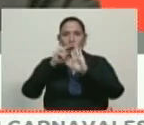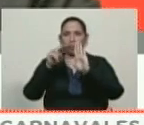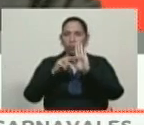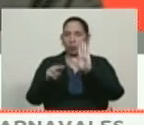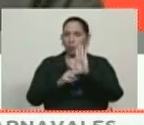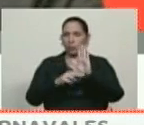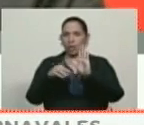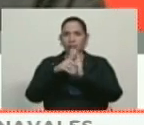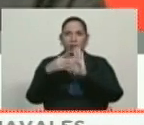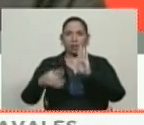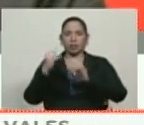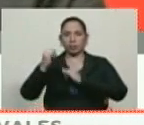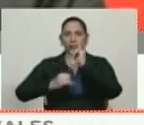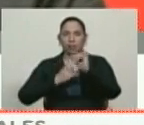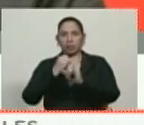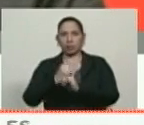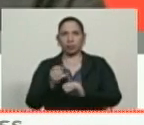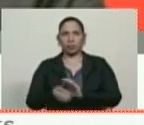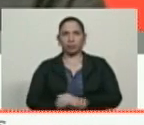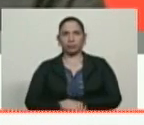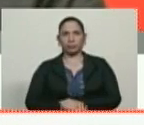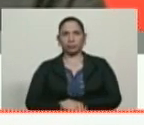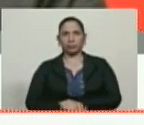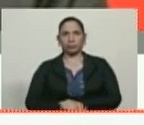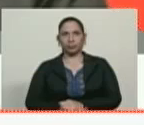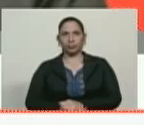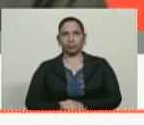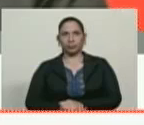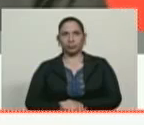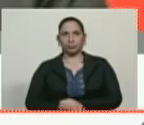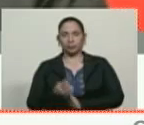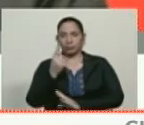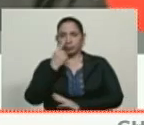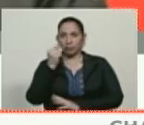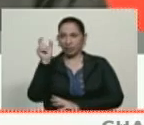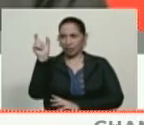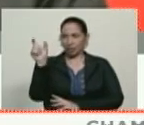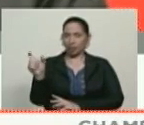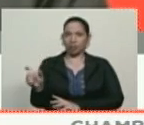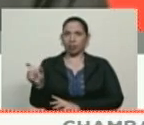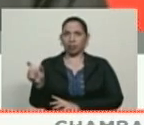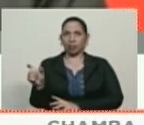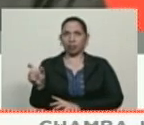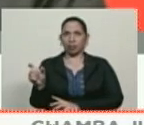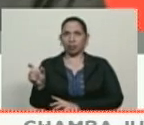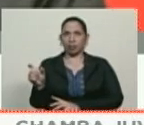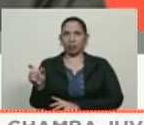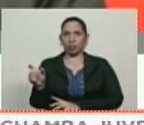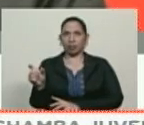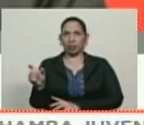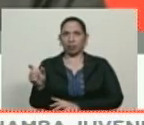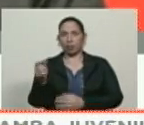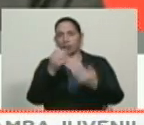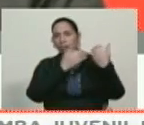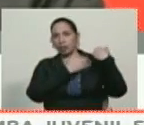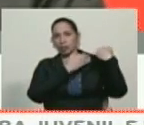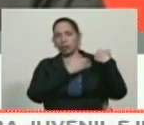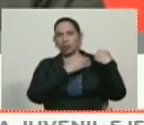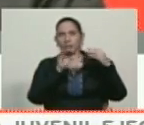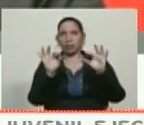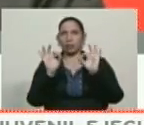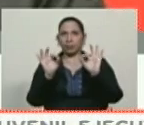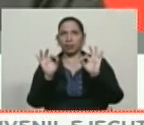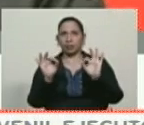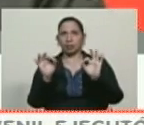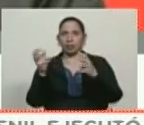derecho internacional. Y el señor Elliot Abrams, el representante especial para Venezuela de